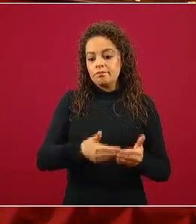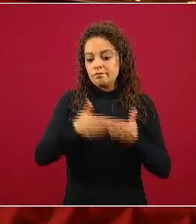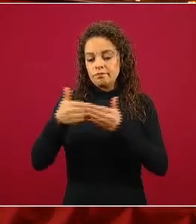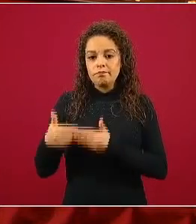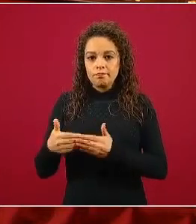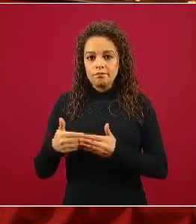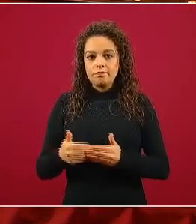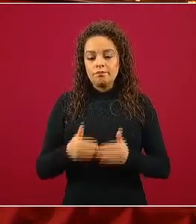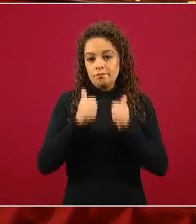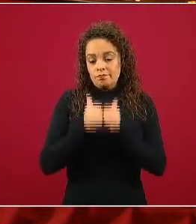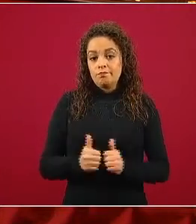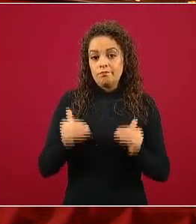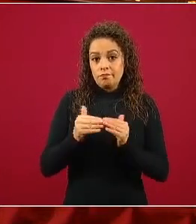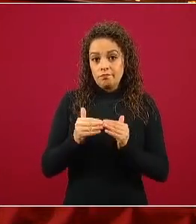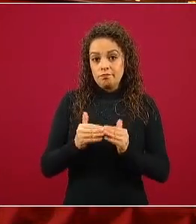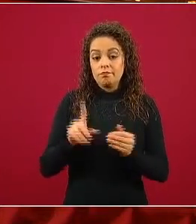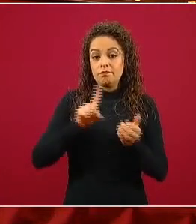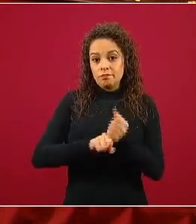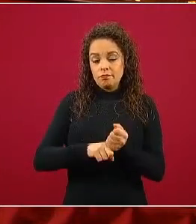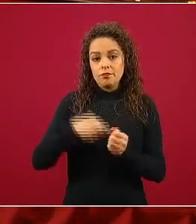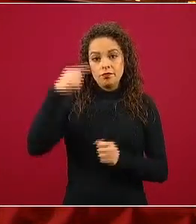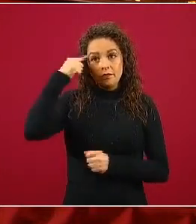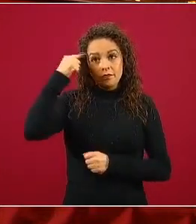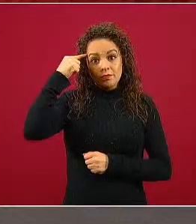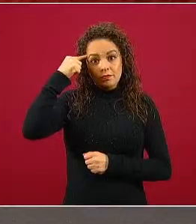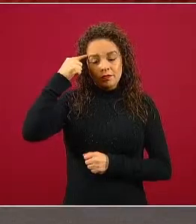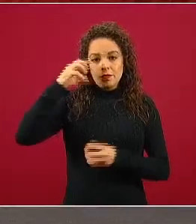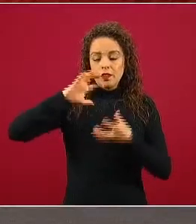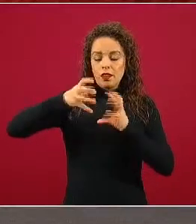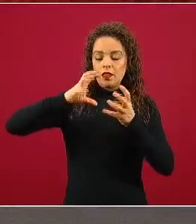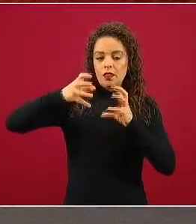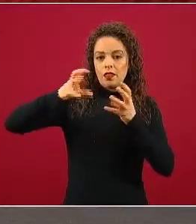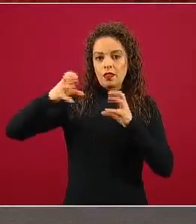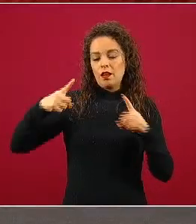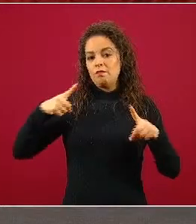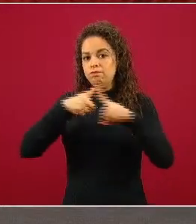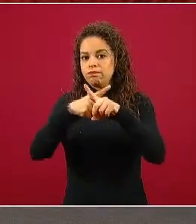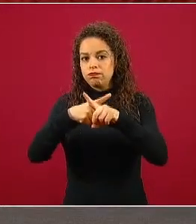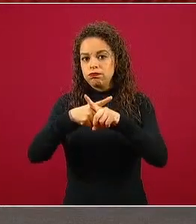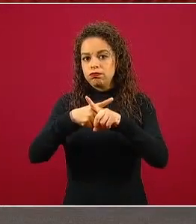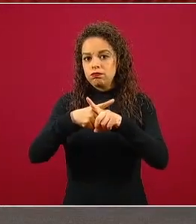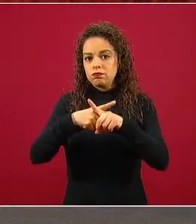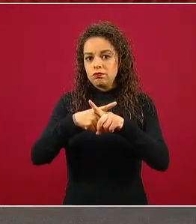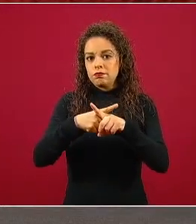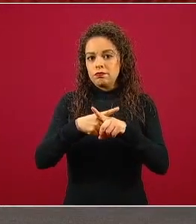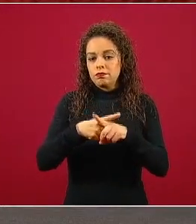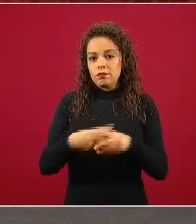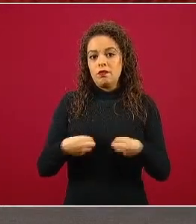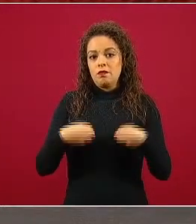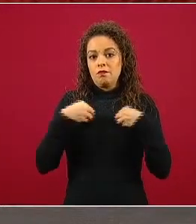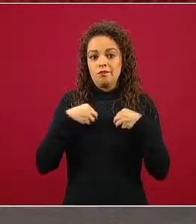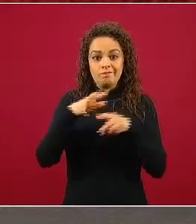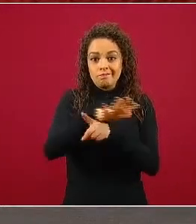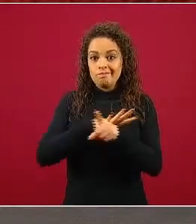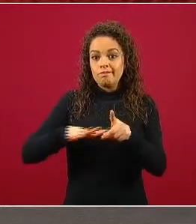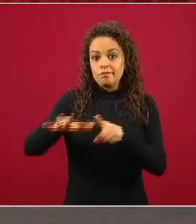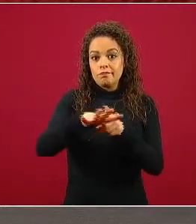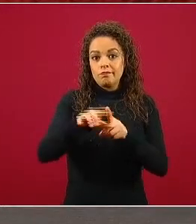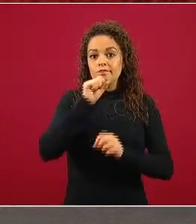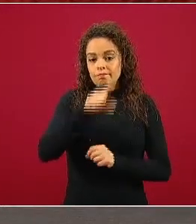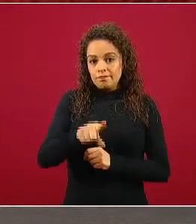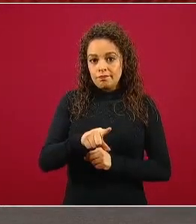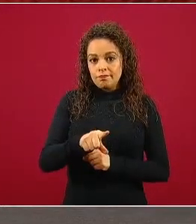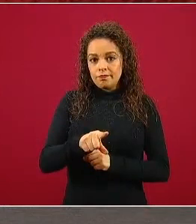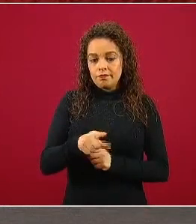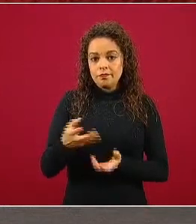nuestro bienestar emocional, nuestra salud mental y nuestra vida comunitaria. Este aislamiento puede